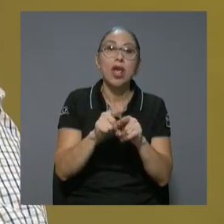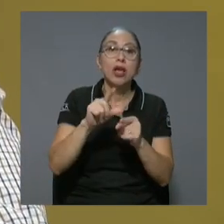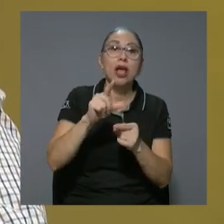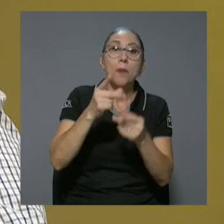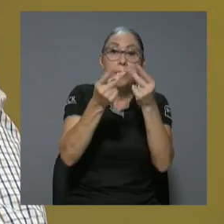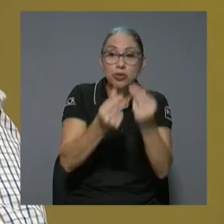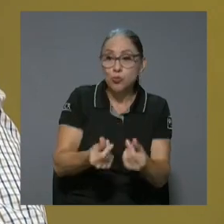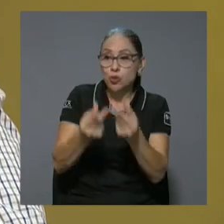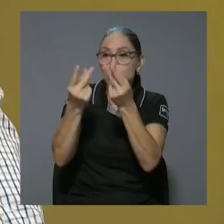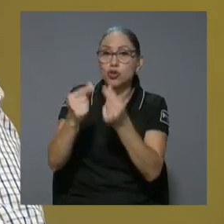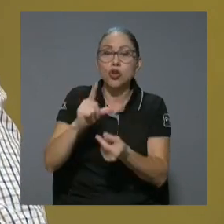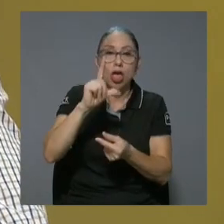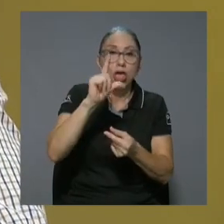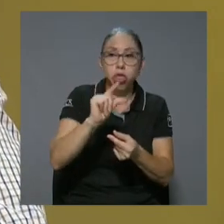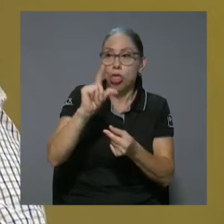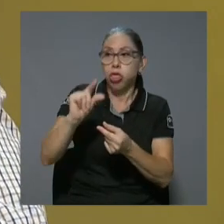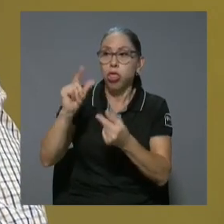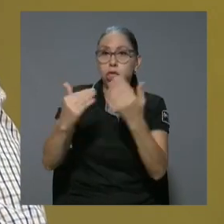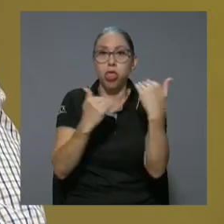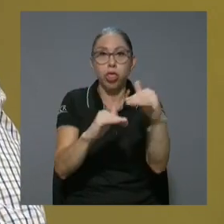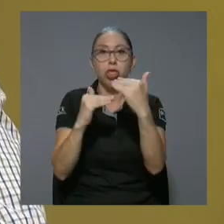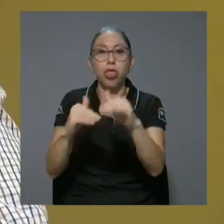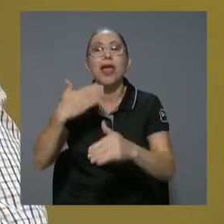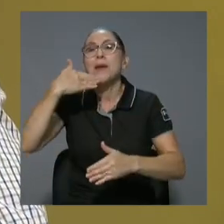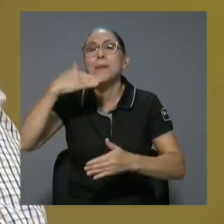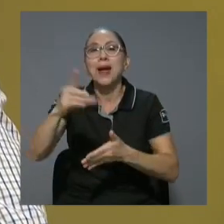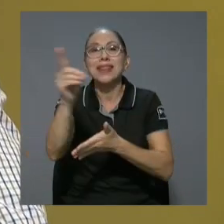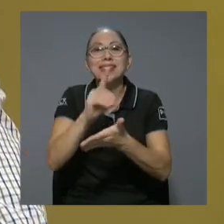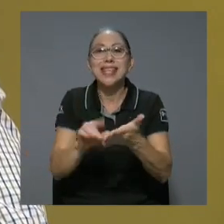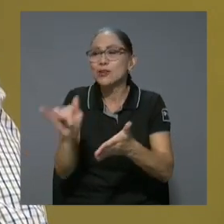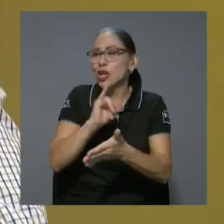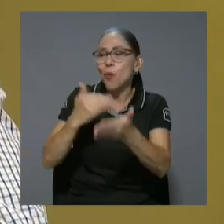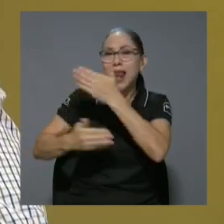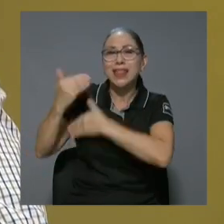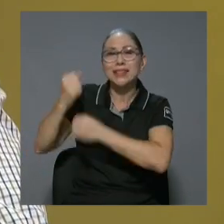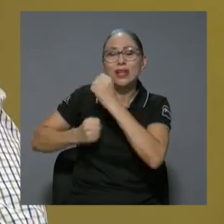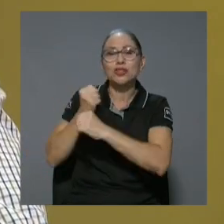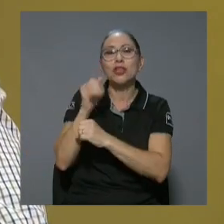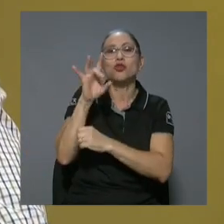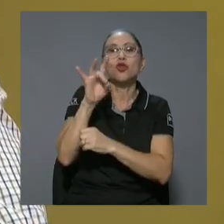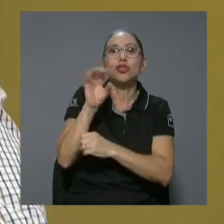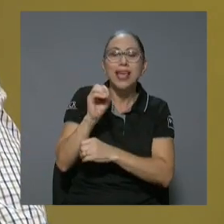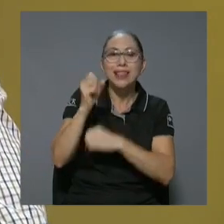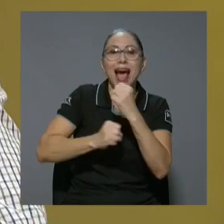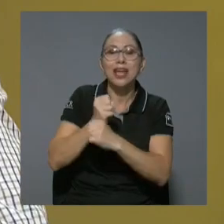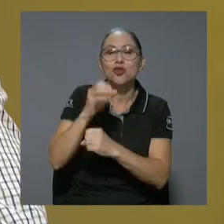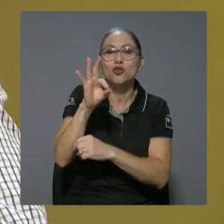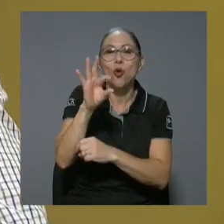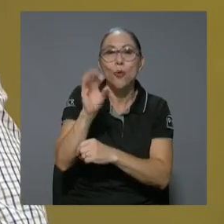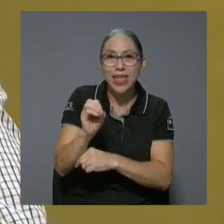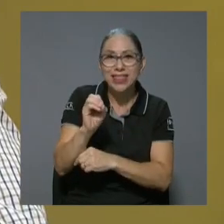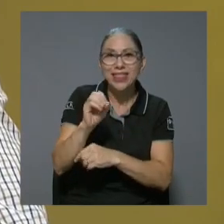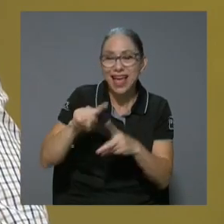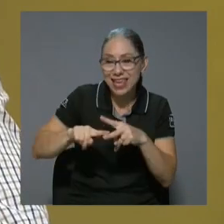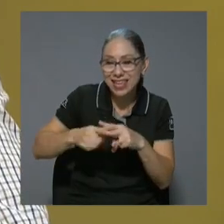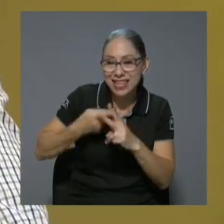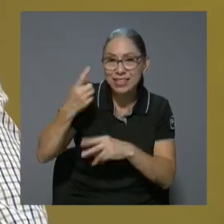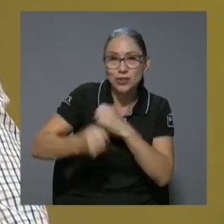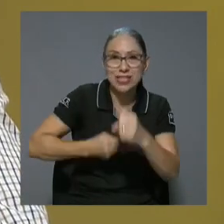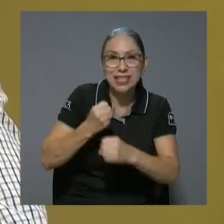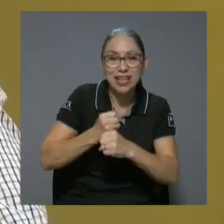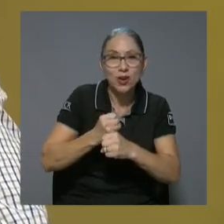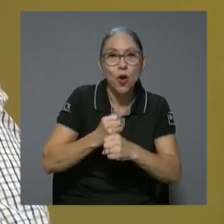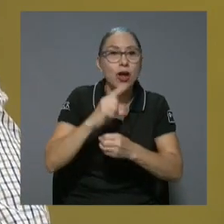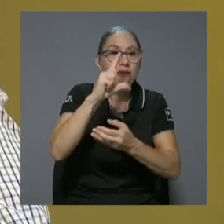presupuestarios muy mal diseñados, al igual que los hicimos en los 80, en los 90 y a inicios de este siglo, de recortes de gasto social